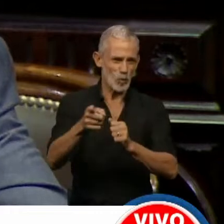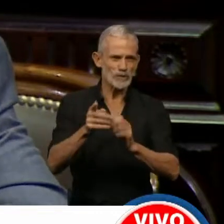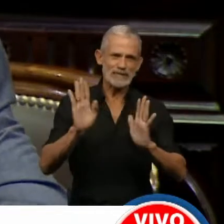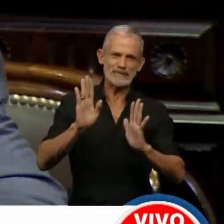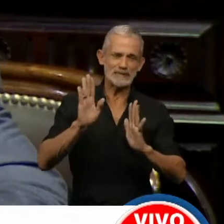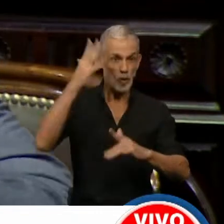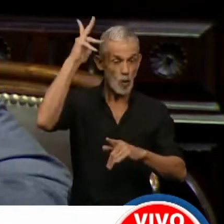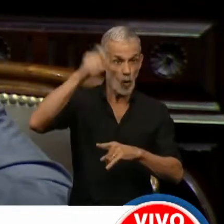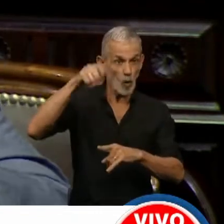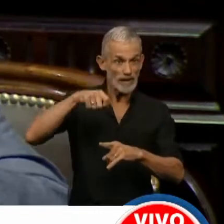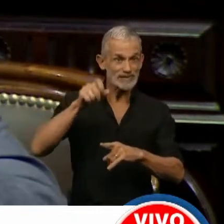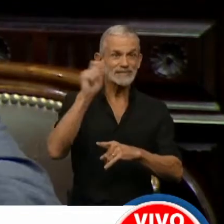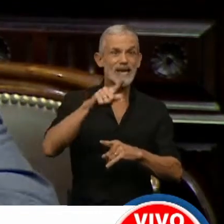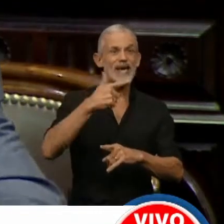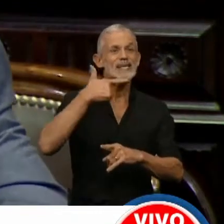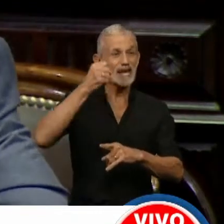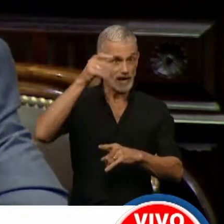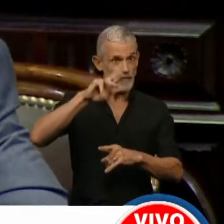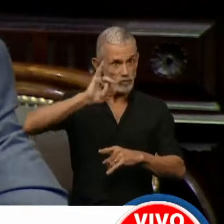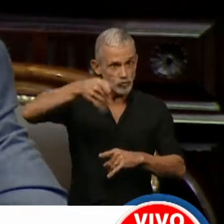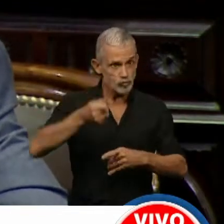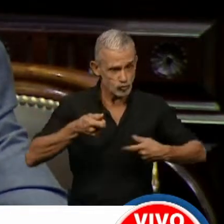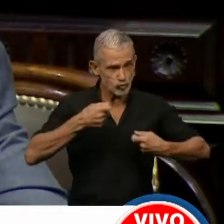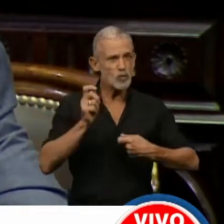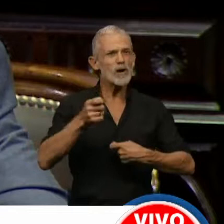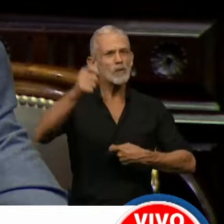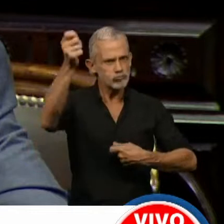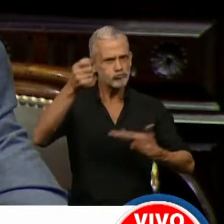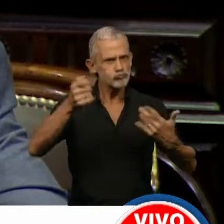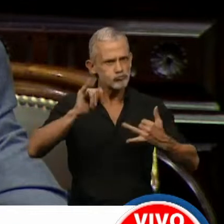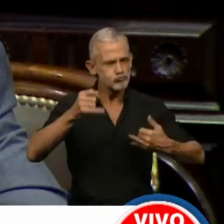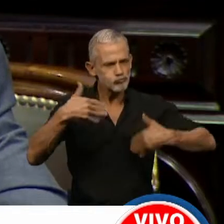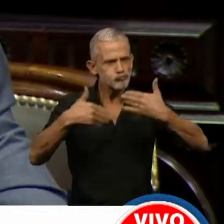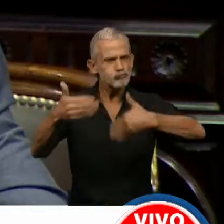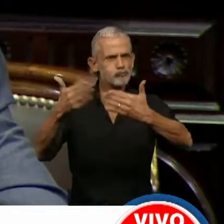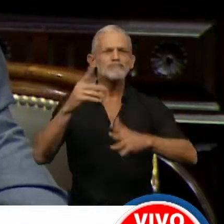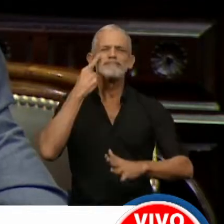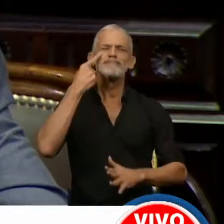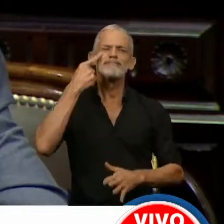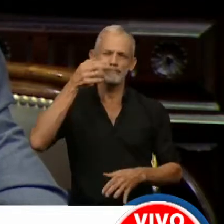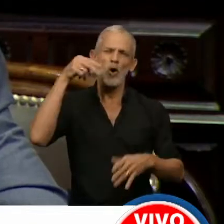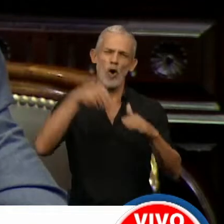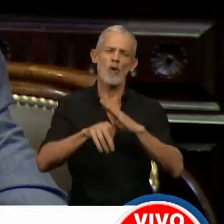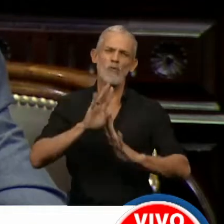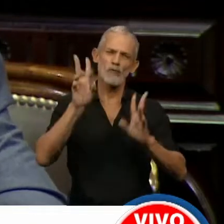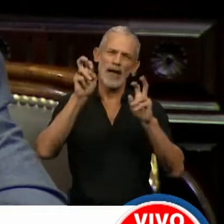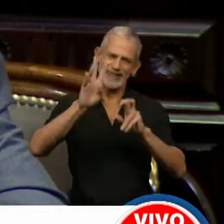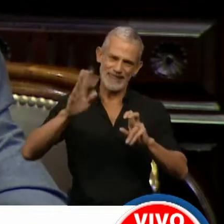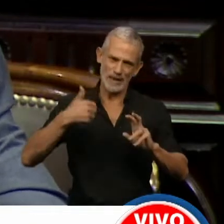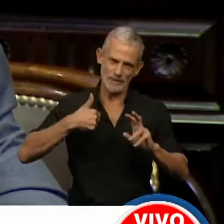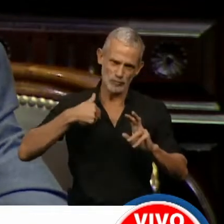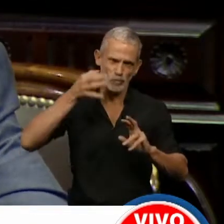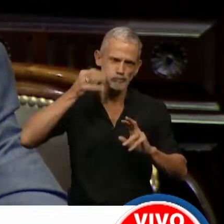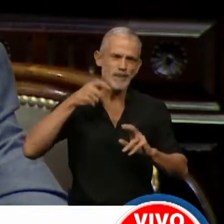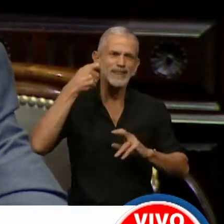régimen, y el juez federal de San Rafael hizo lugar a esa acción nuestra. Así que conozco muy bien el tema. Por supuesto que